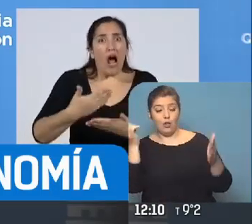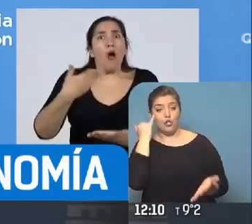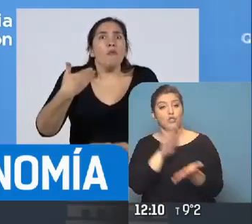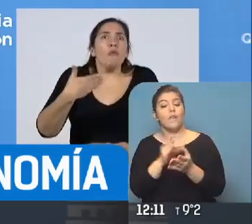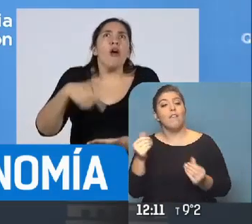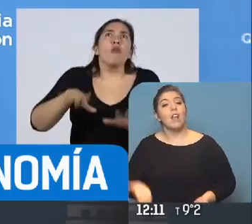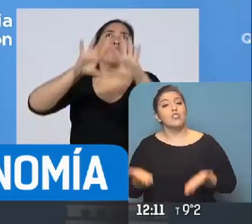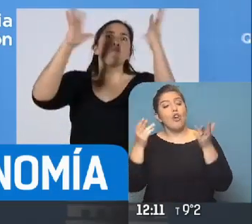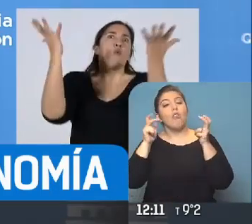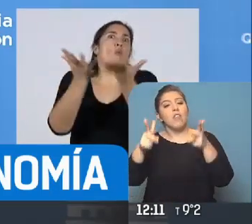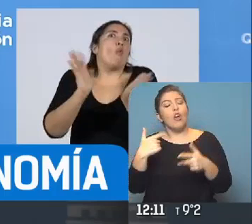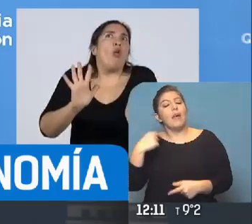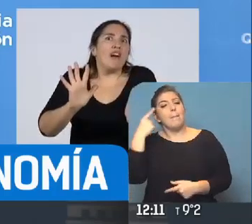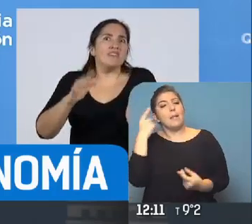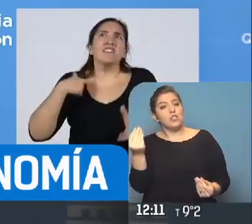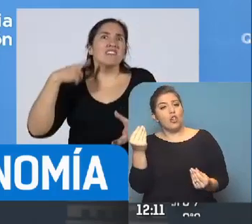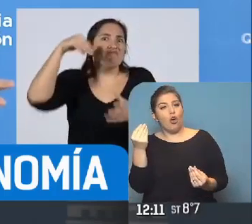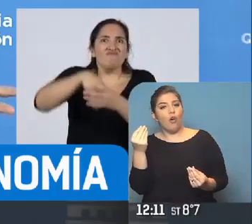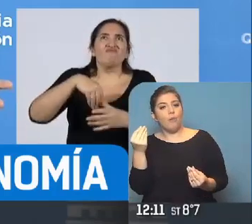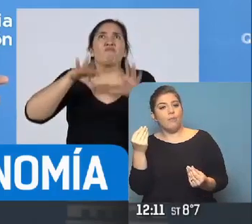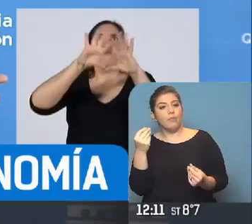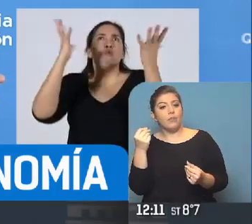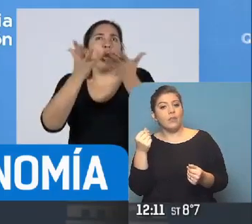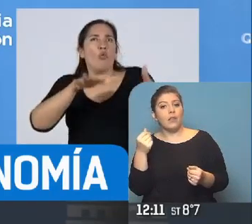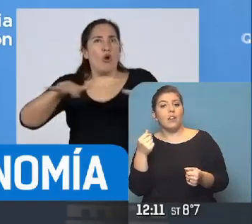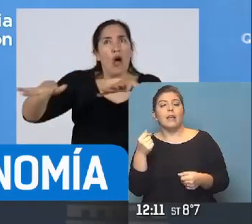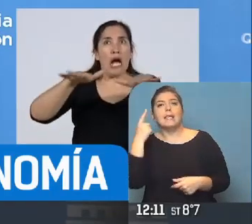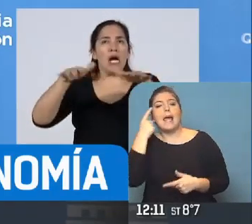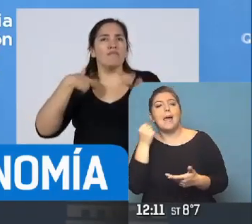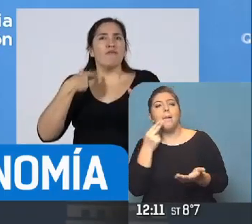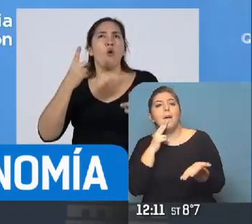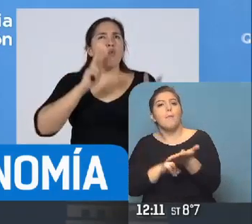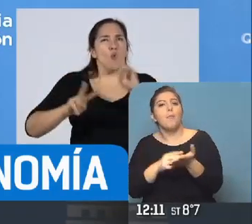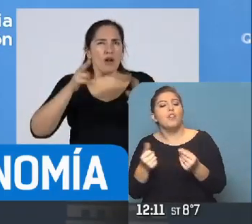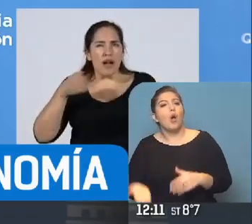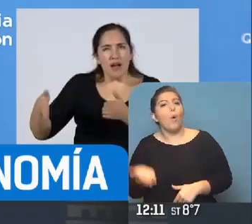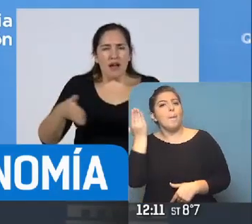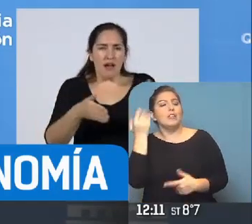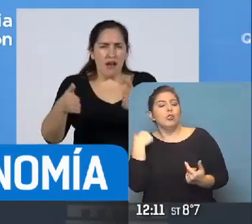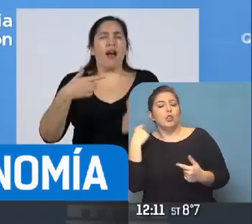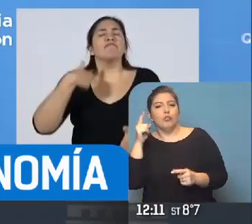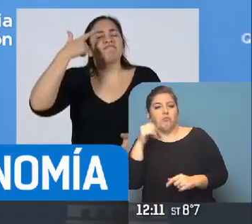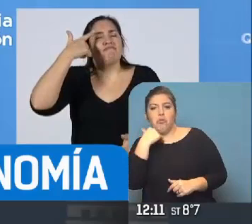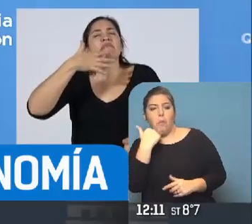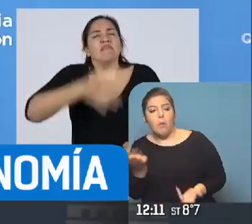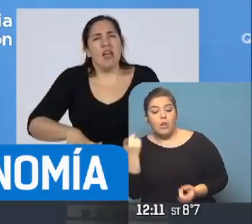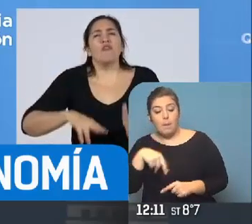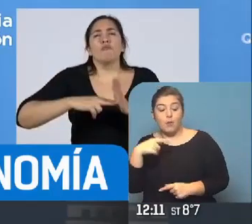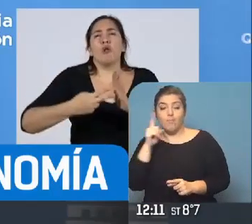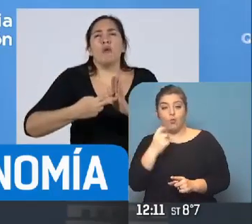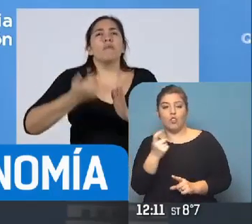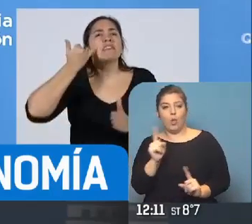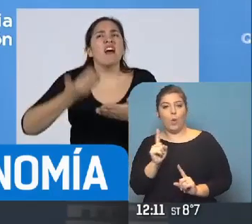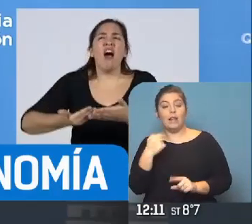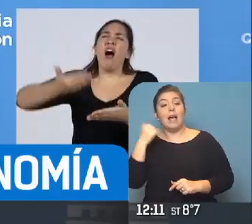inflación dijo que subestimó al impacto de las tarifas en los precios. Para el futuro se mostró optimista. Mauricio Macri afirmó que en 2019,